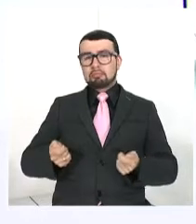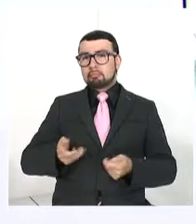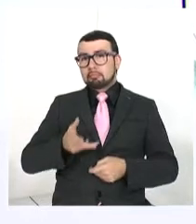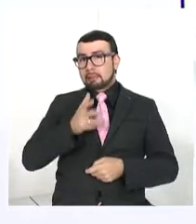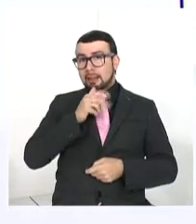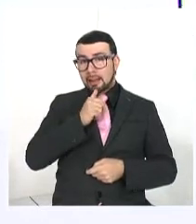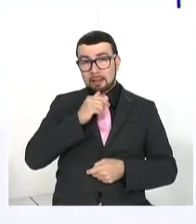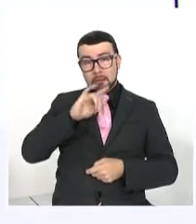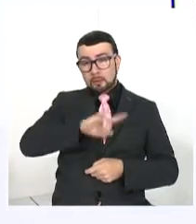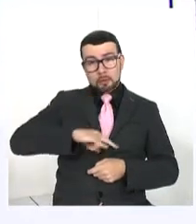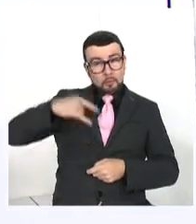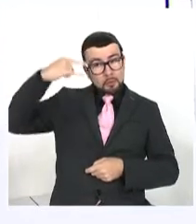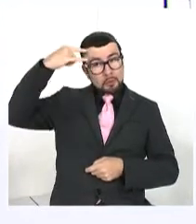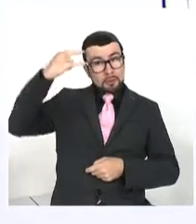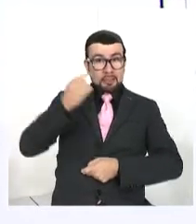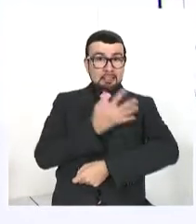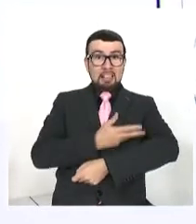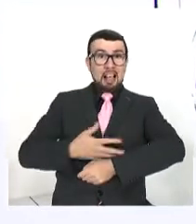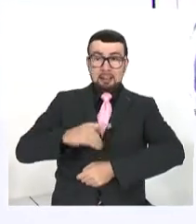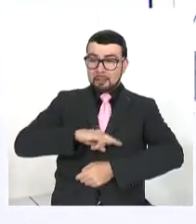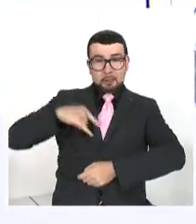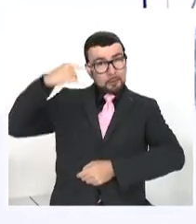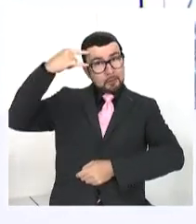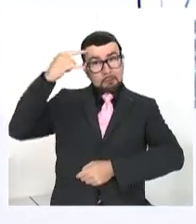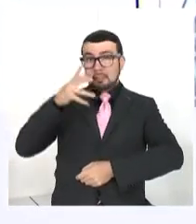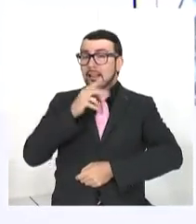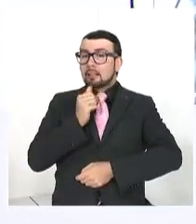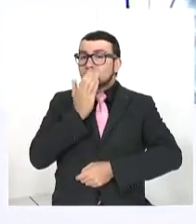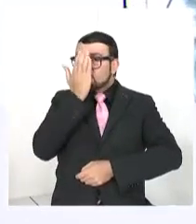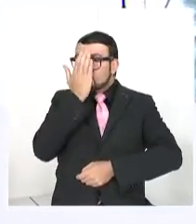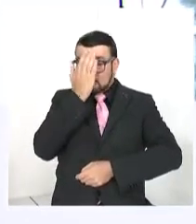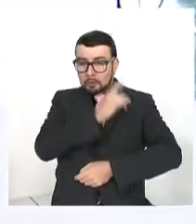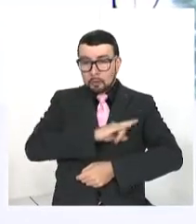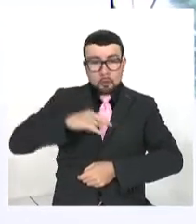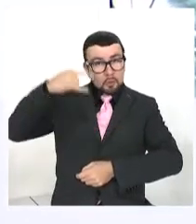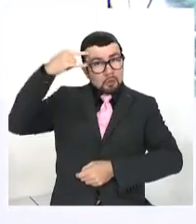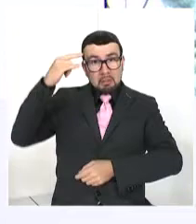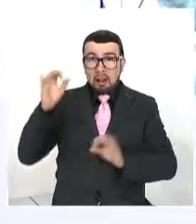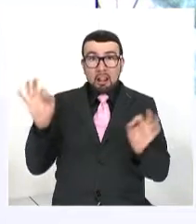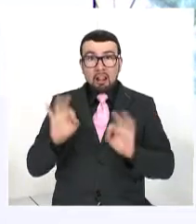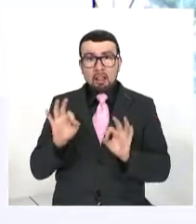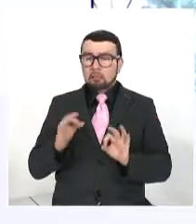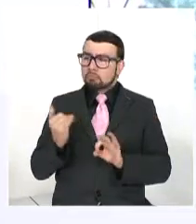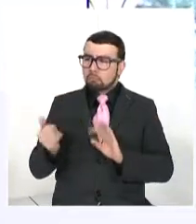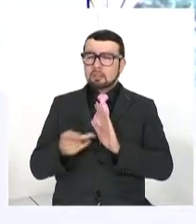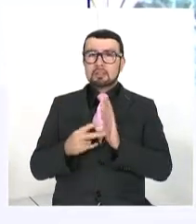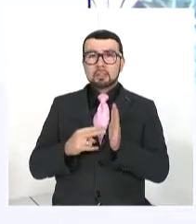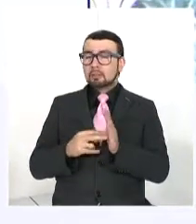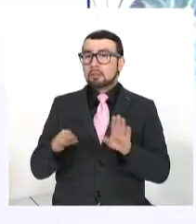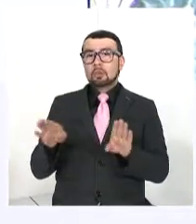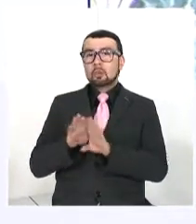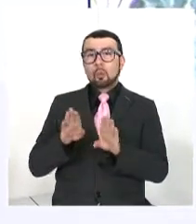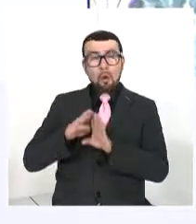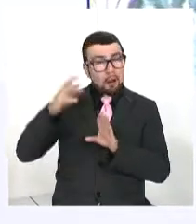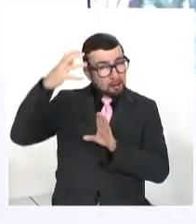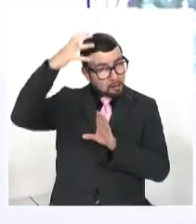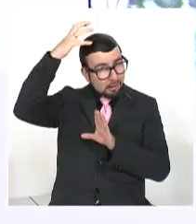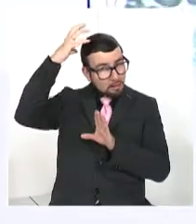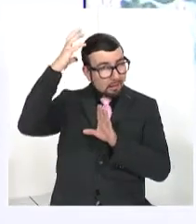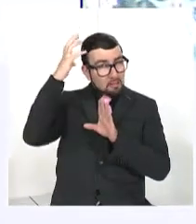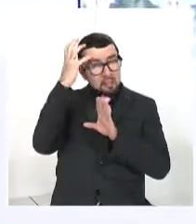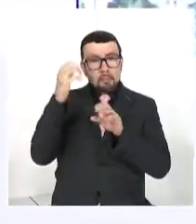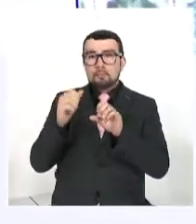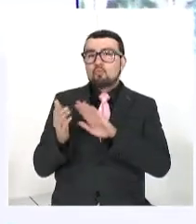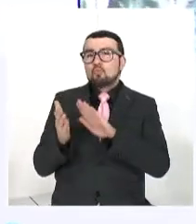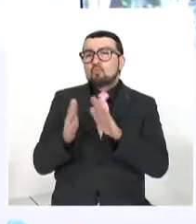ya no hay más sangre, ya no hay más oxígeno, y como decía mi padre ahora, está prácticamente muerto esa parte del cerebro. Por